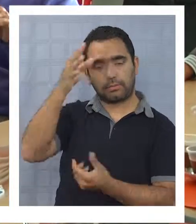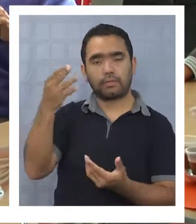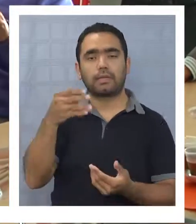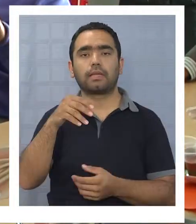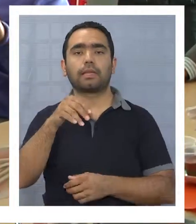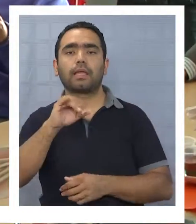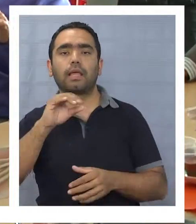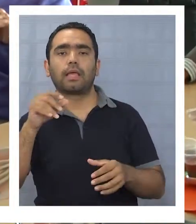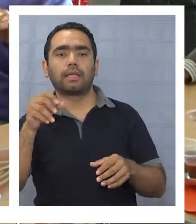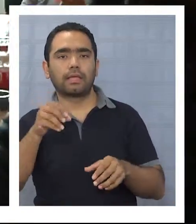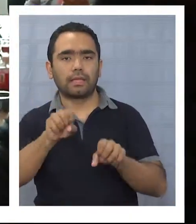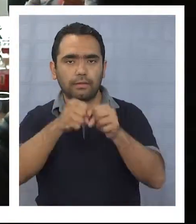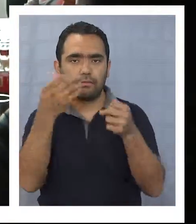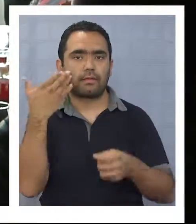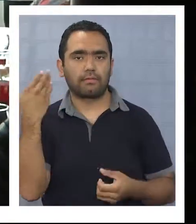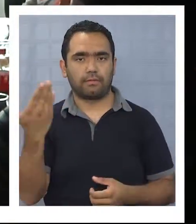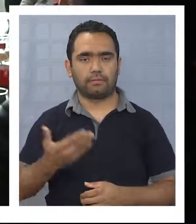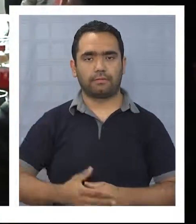Quebrada Blanca.